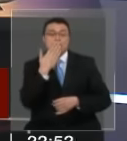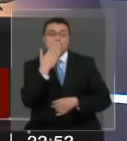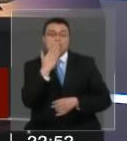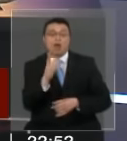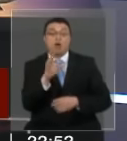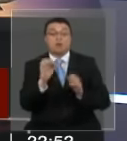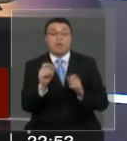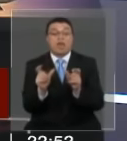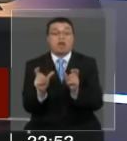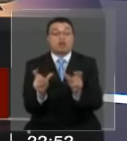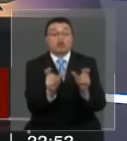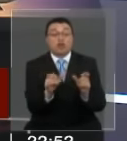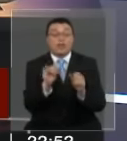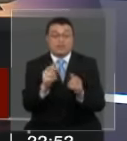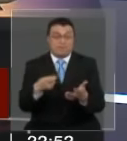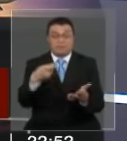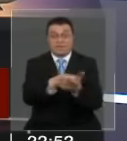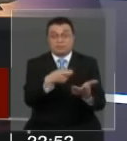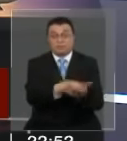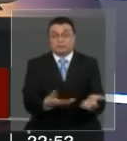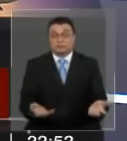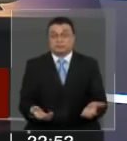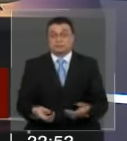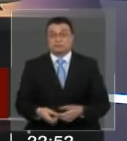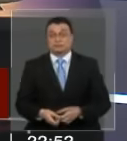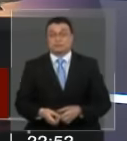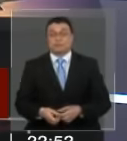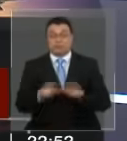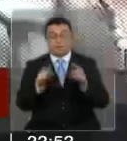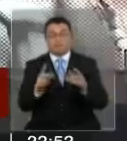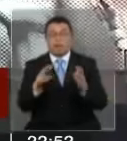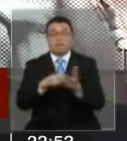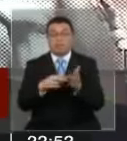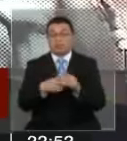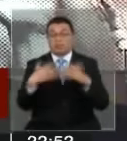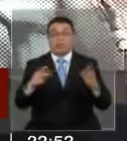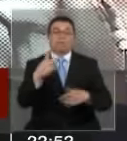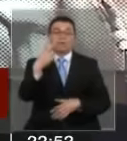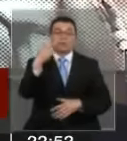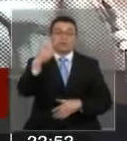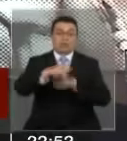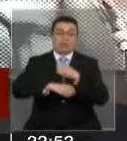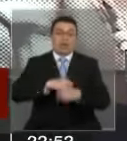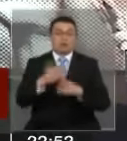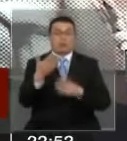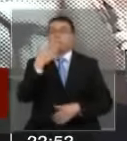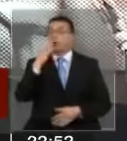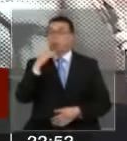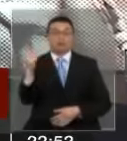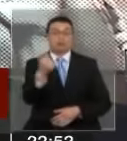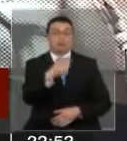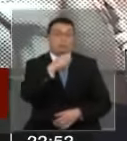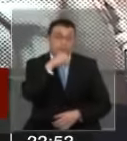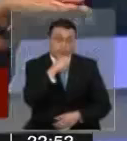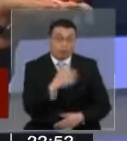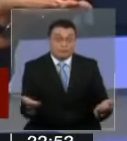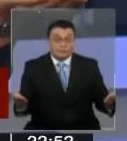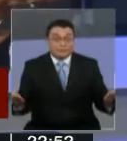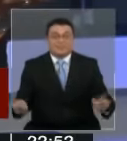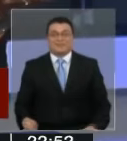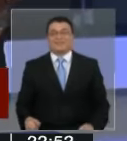de controlar y financiar. El problema es que llevan 26 años pensando y ya se nos están muriendo. Pero a propósito